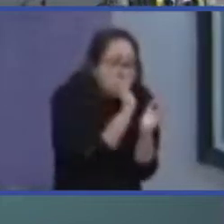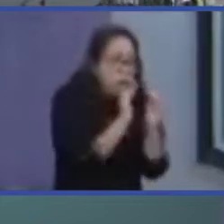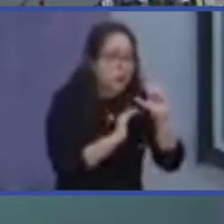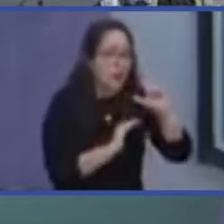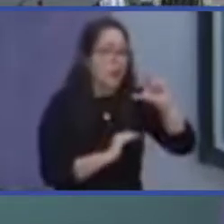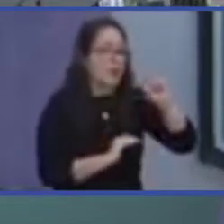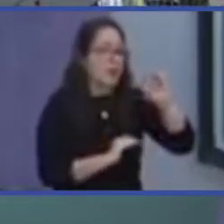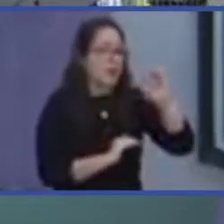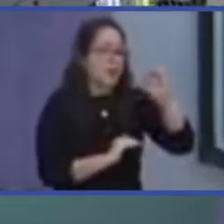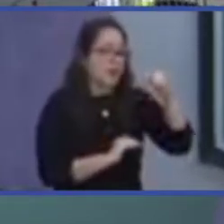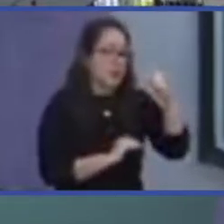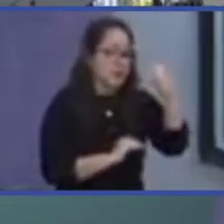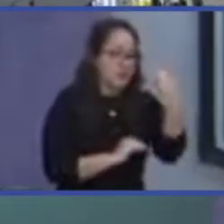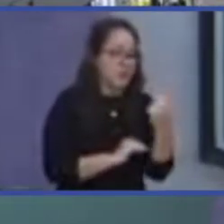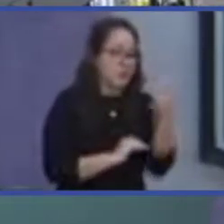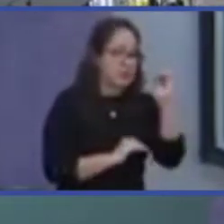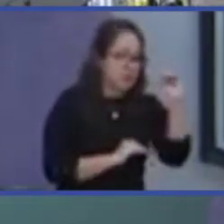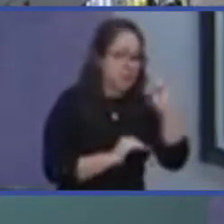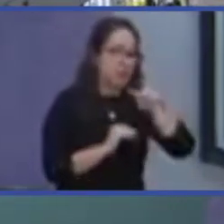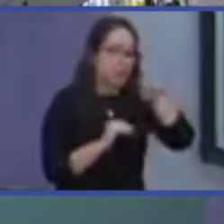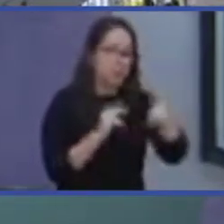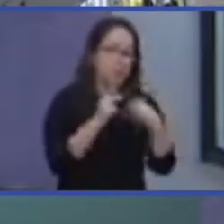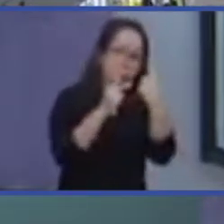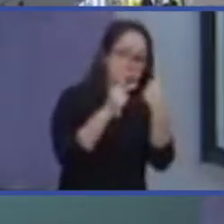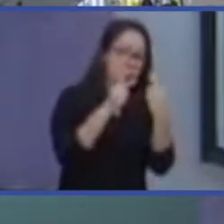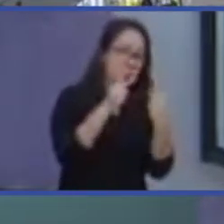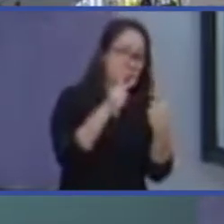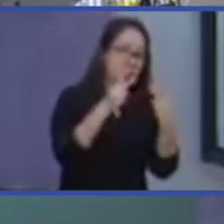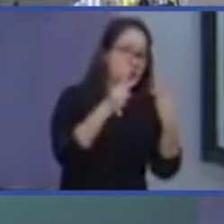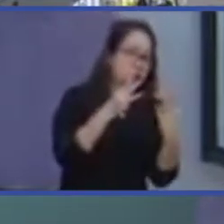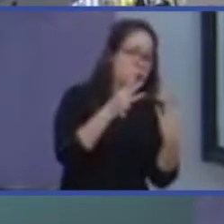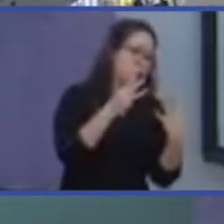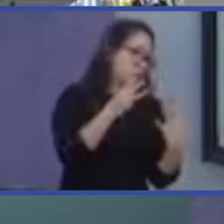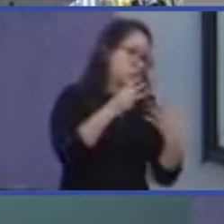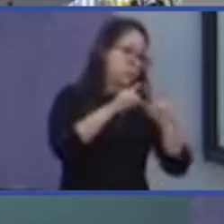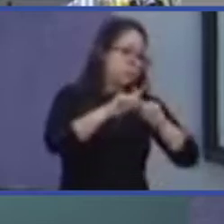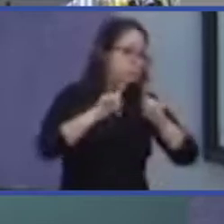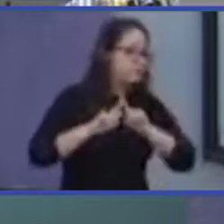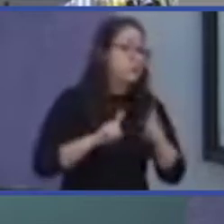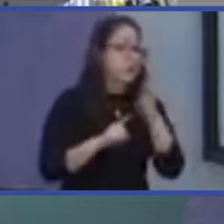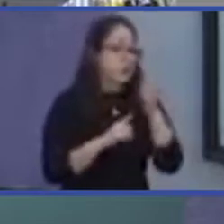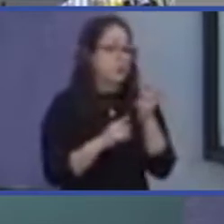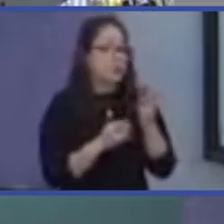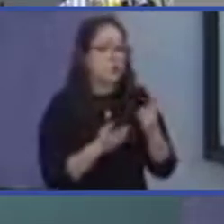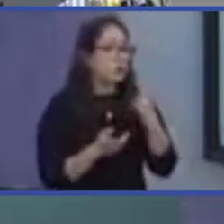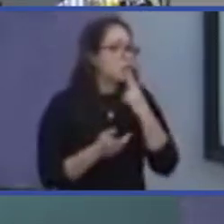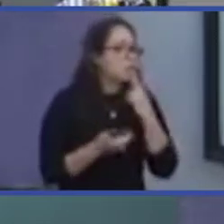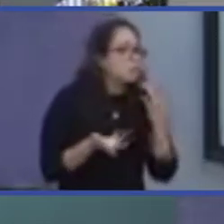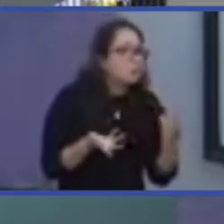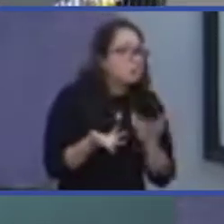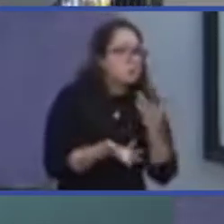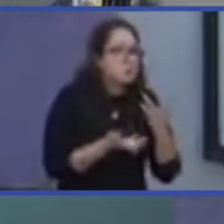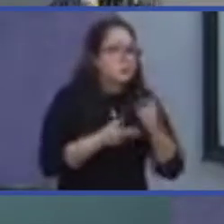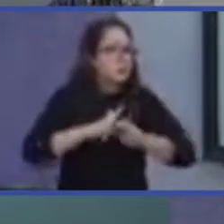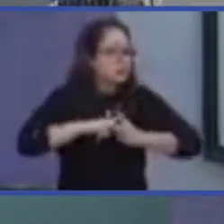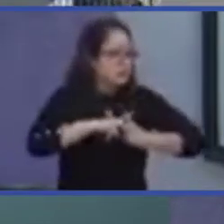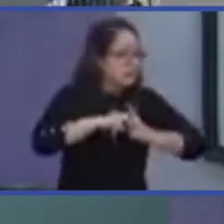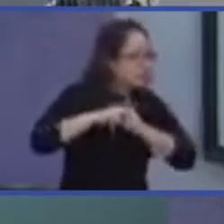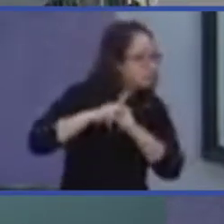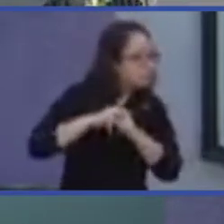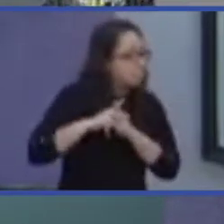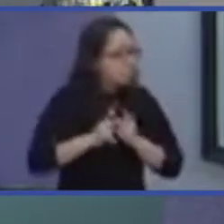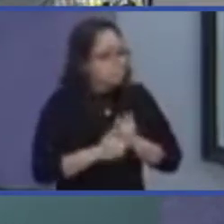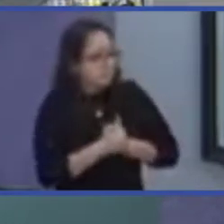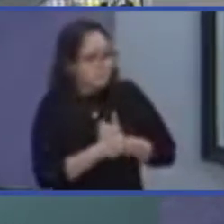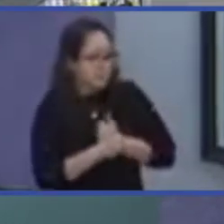uno, Aleph dos, Aleph tres, Aleph cuatro, que se construyen con algunos trucos matemáticos un poco más difíciles que